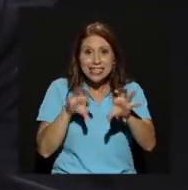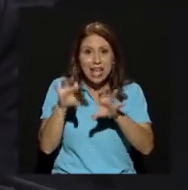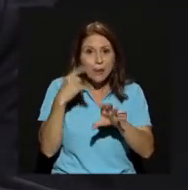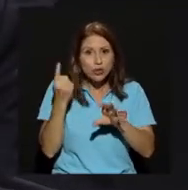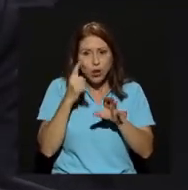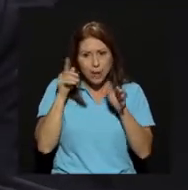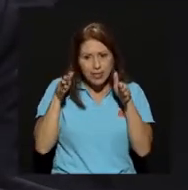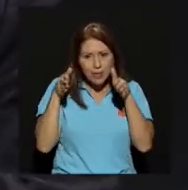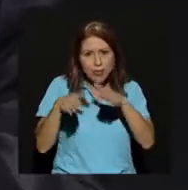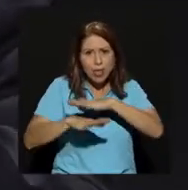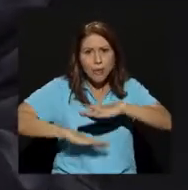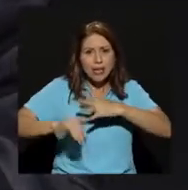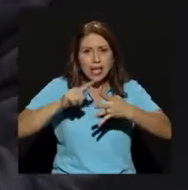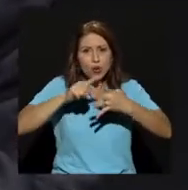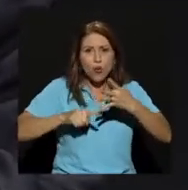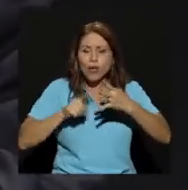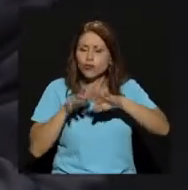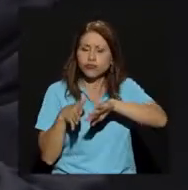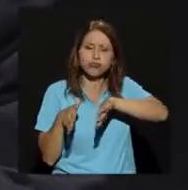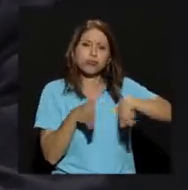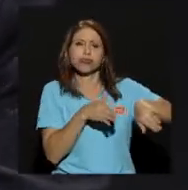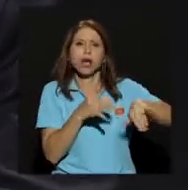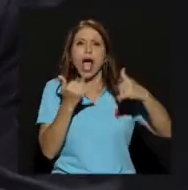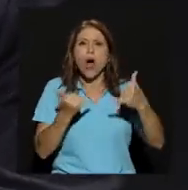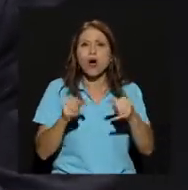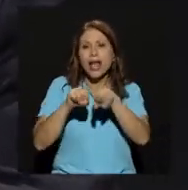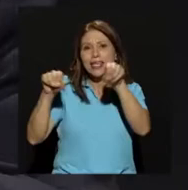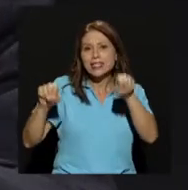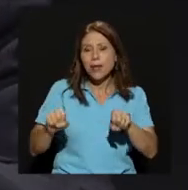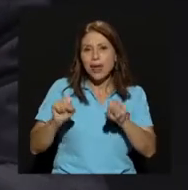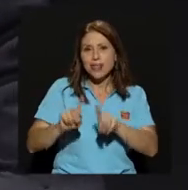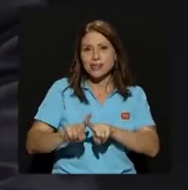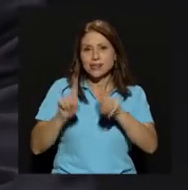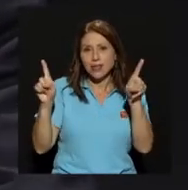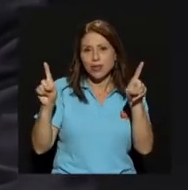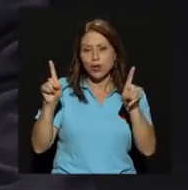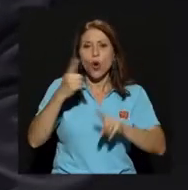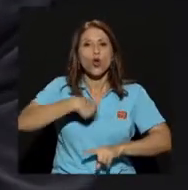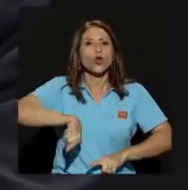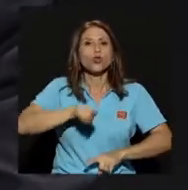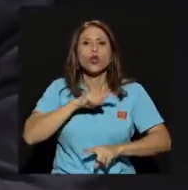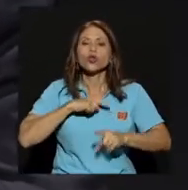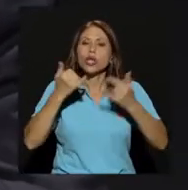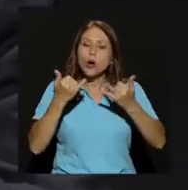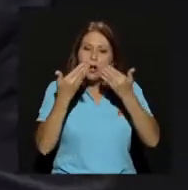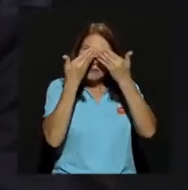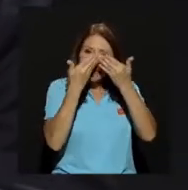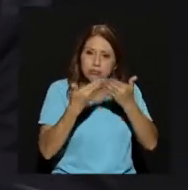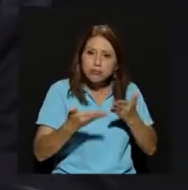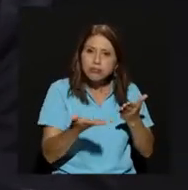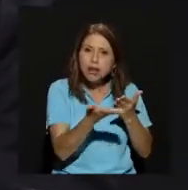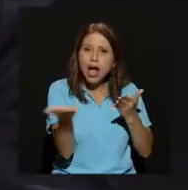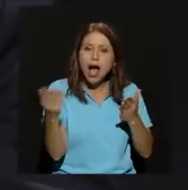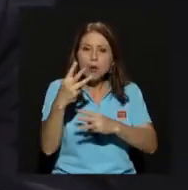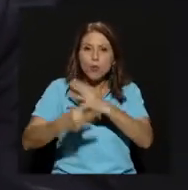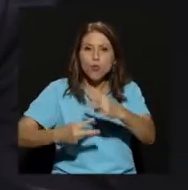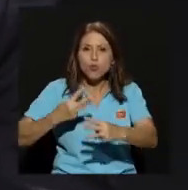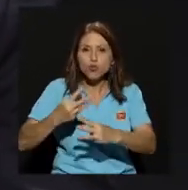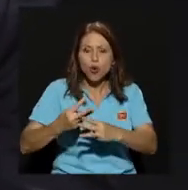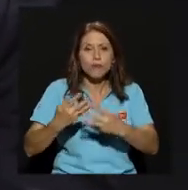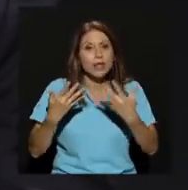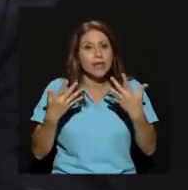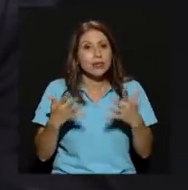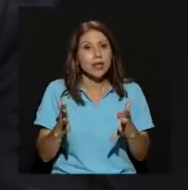agrícolas a un esquema distinto en donde nos íbamos a abrir al mundo y vamos a liberalizar